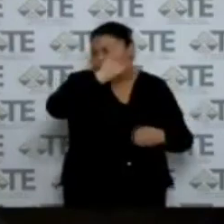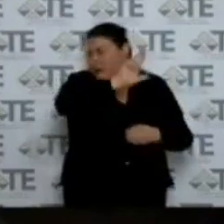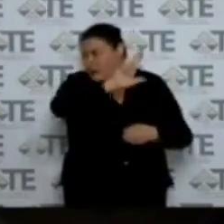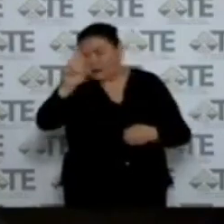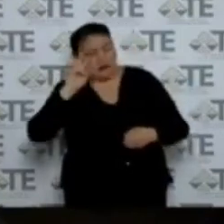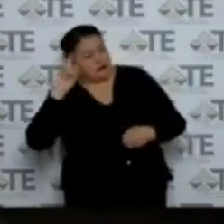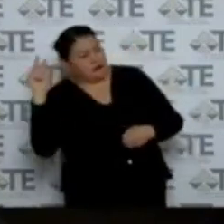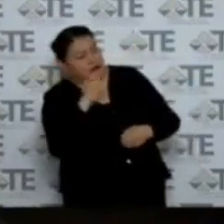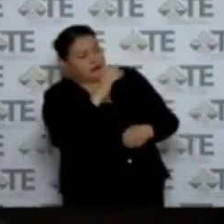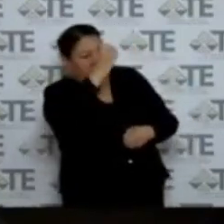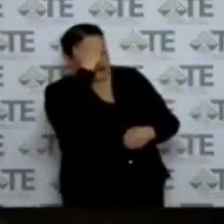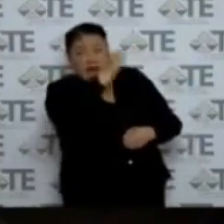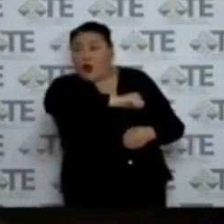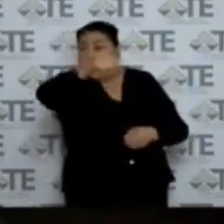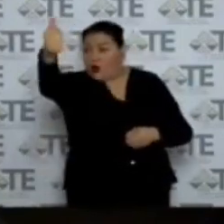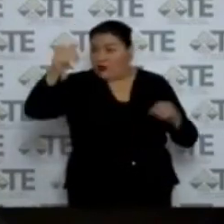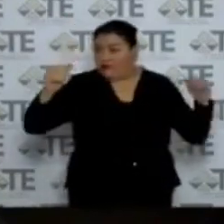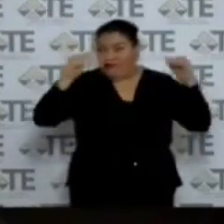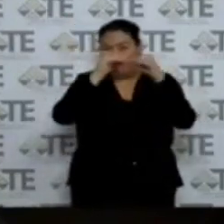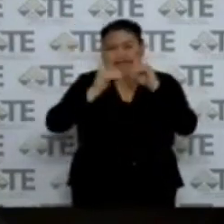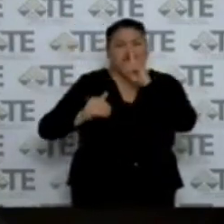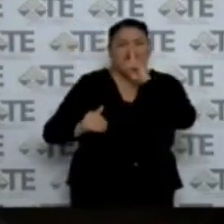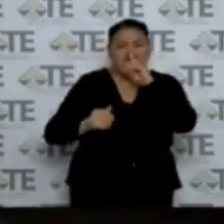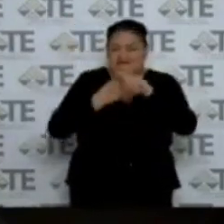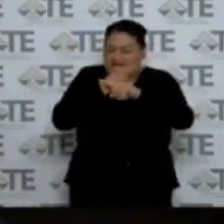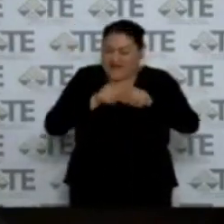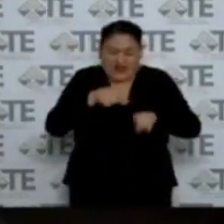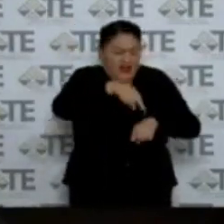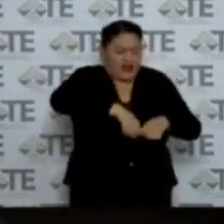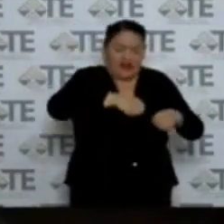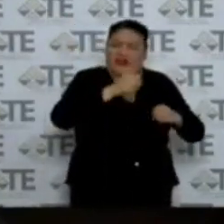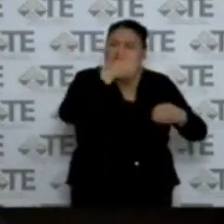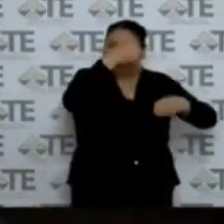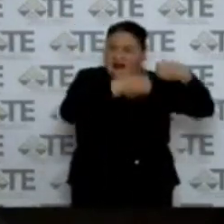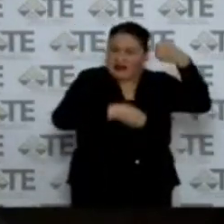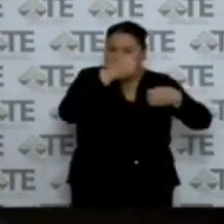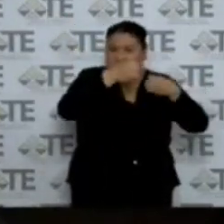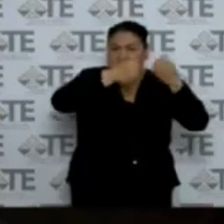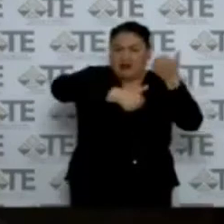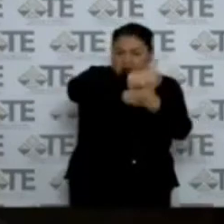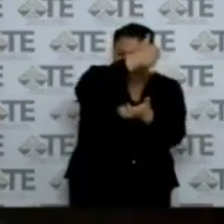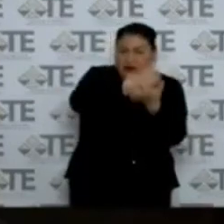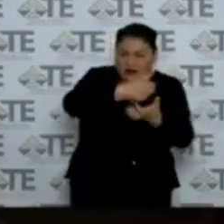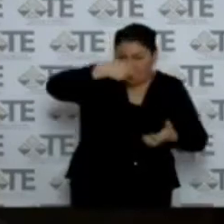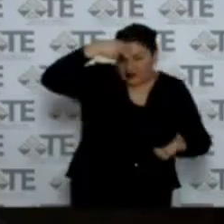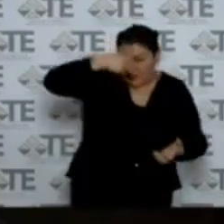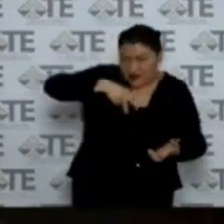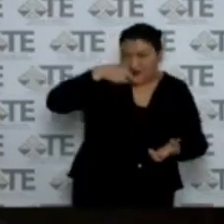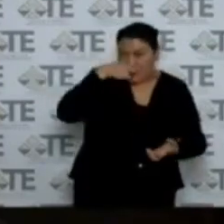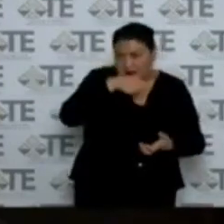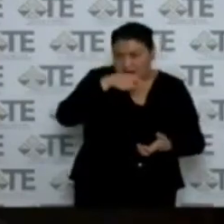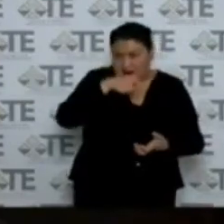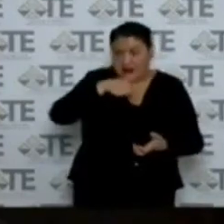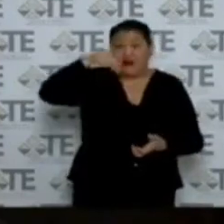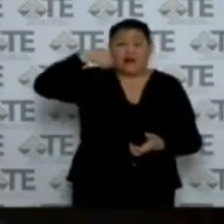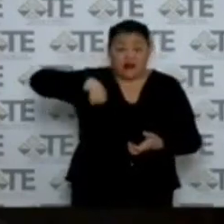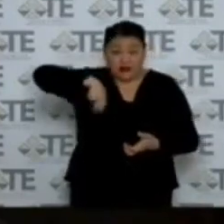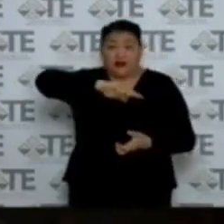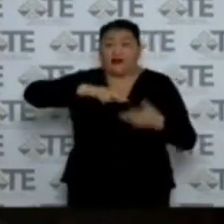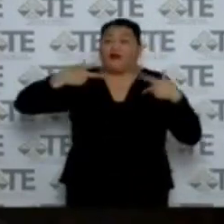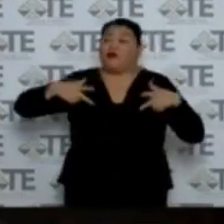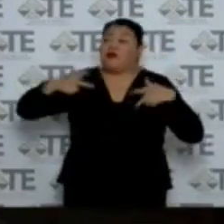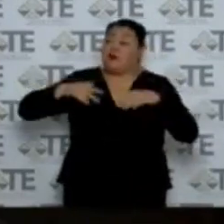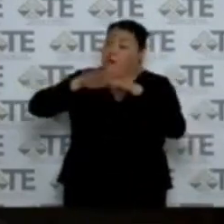para que no se le confunda con ningún otro y como sociedad comprometernos en